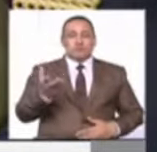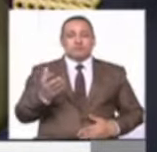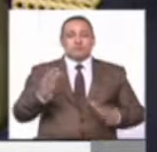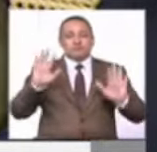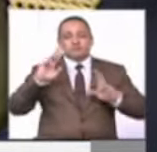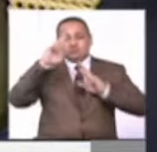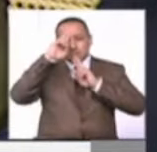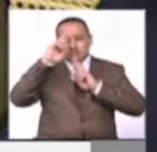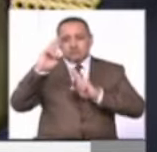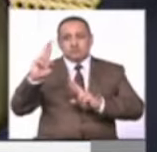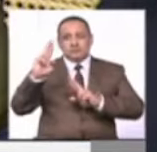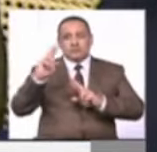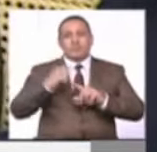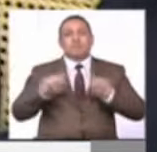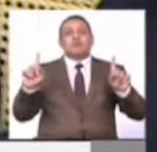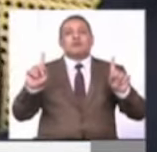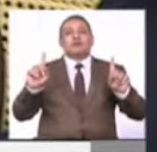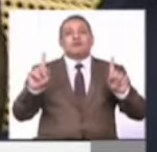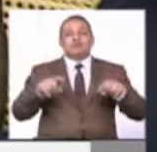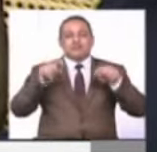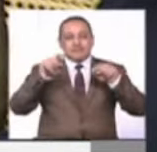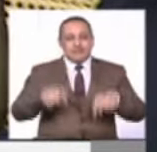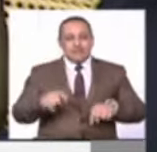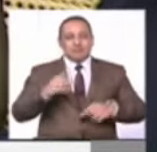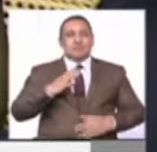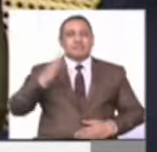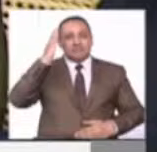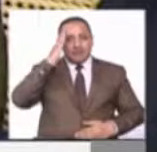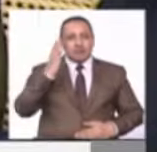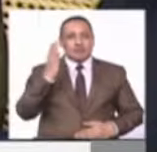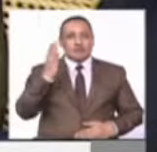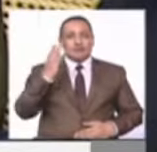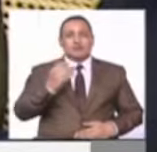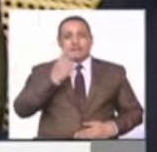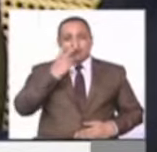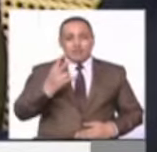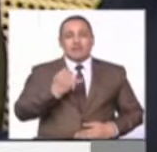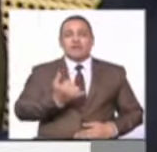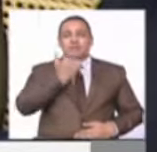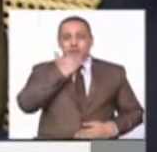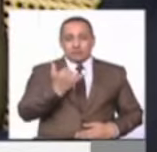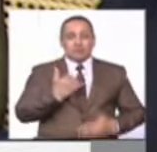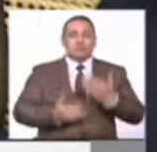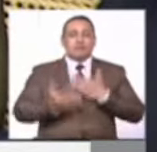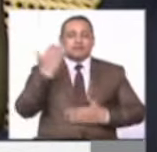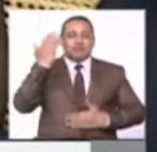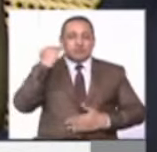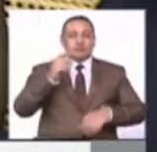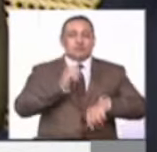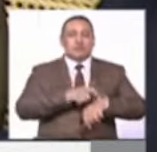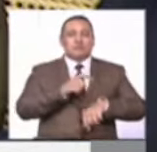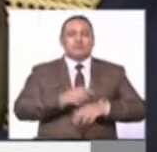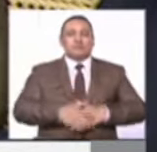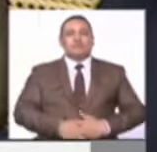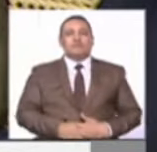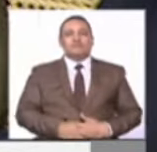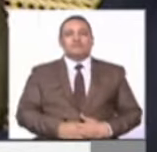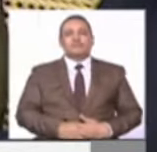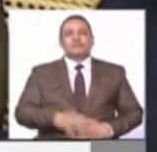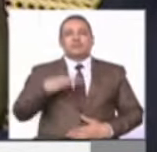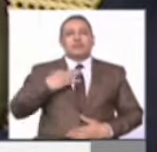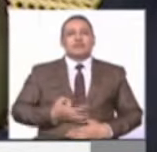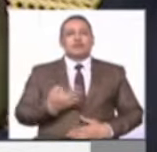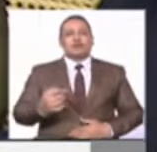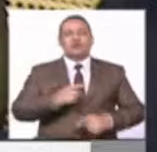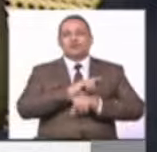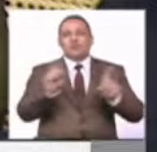respeto pero deben ustedes conocer que sucedió en ese espacio de tiempo señor